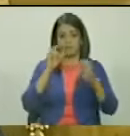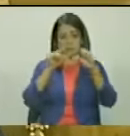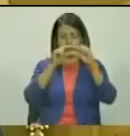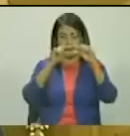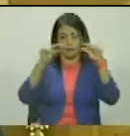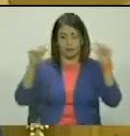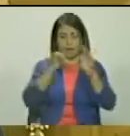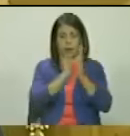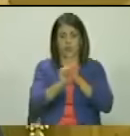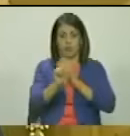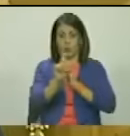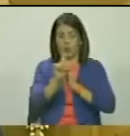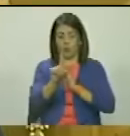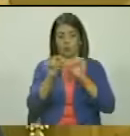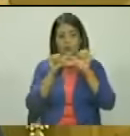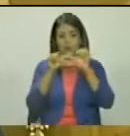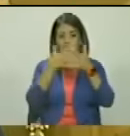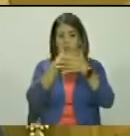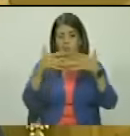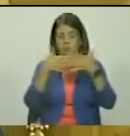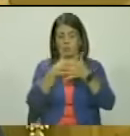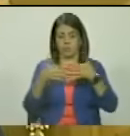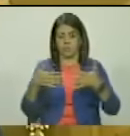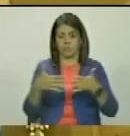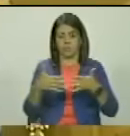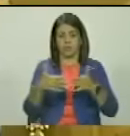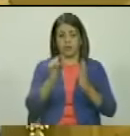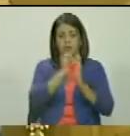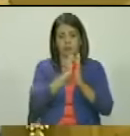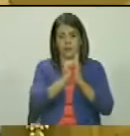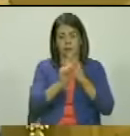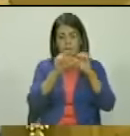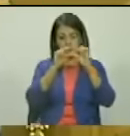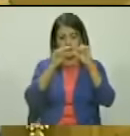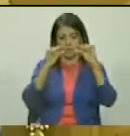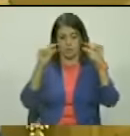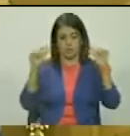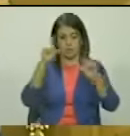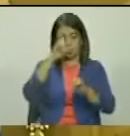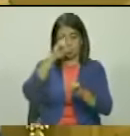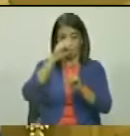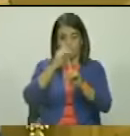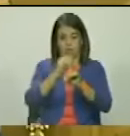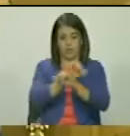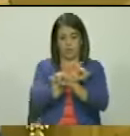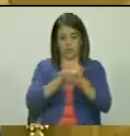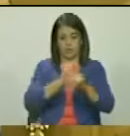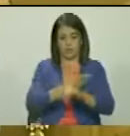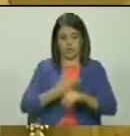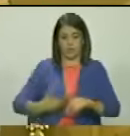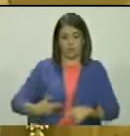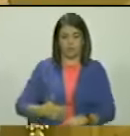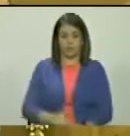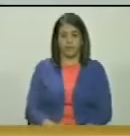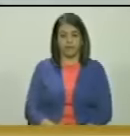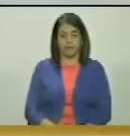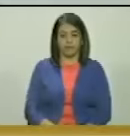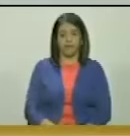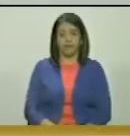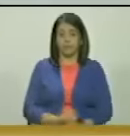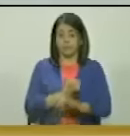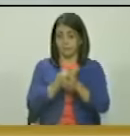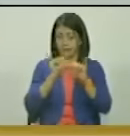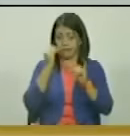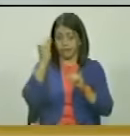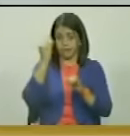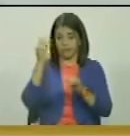epígrafe del artículo uno quedando redactado en los siguientes términos epígrafe objeto es todo ciudadano presidente en consideración